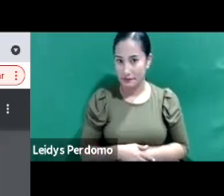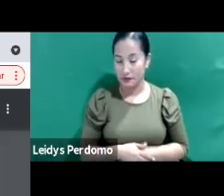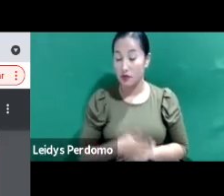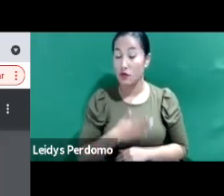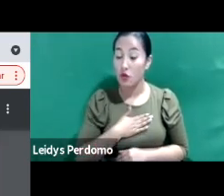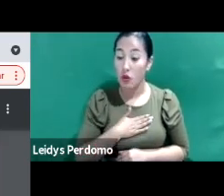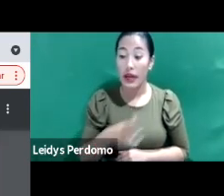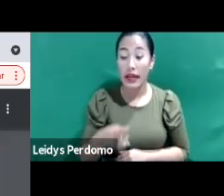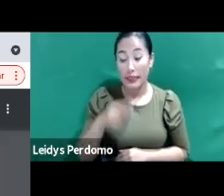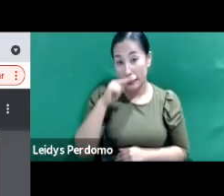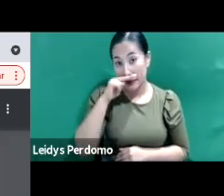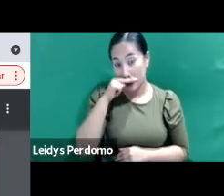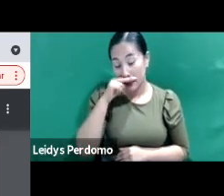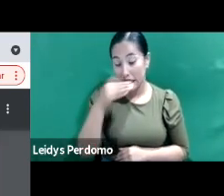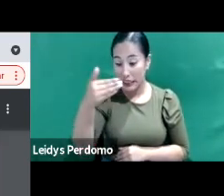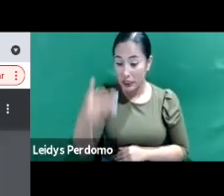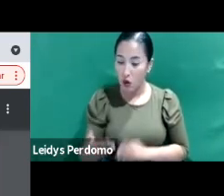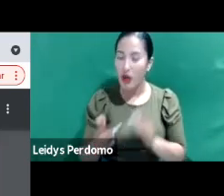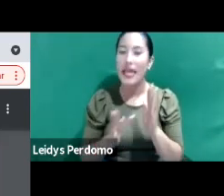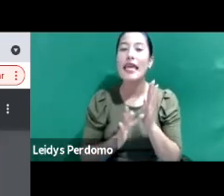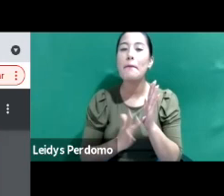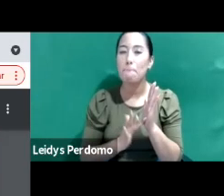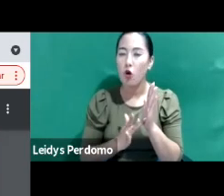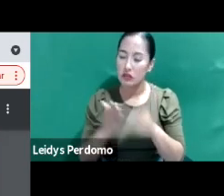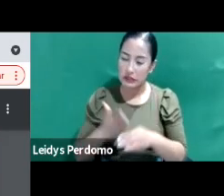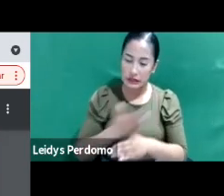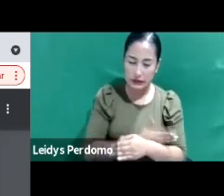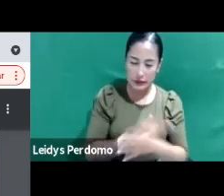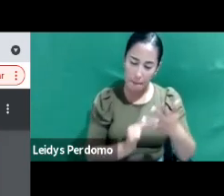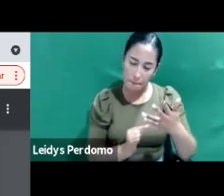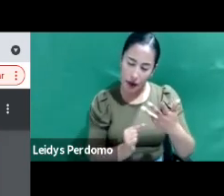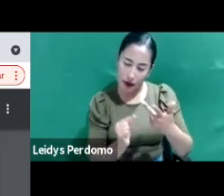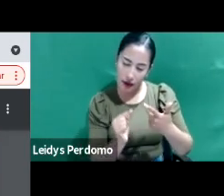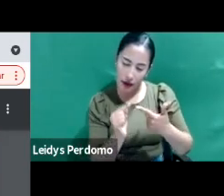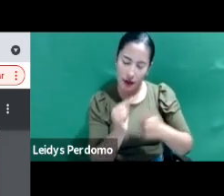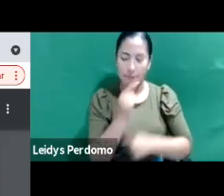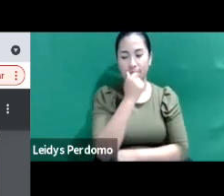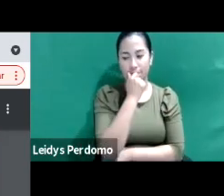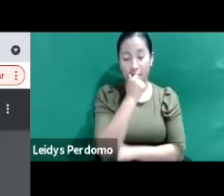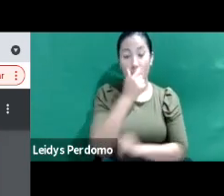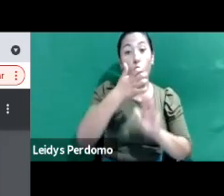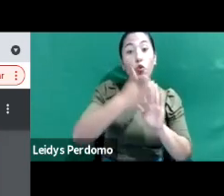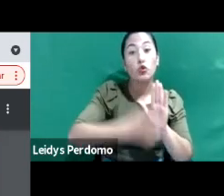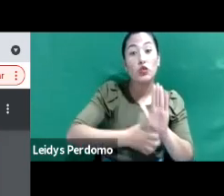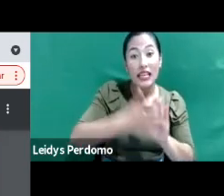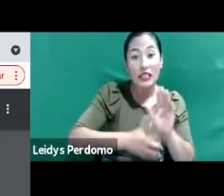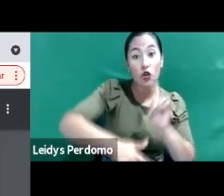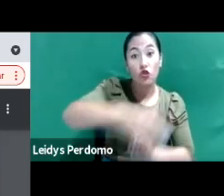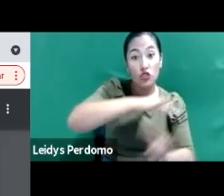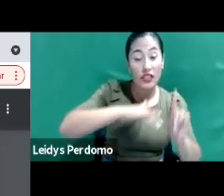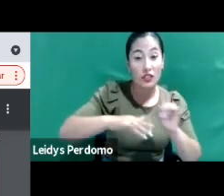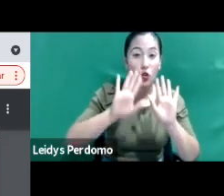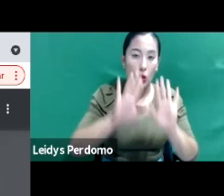tenemos estas hipótesis preliminares, más allá de un diagnóstico a nivel clínico que entendemos que nos